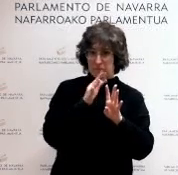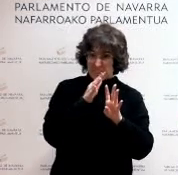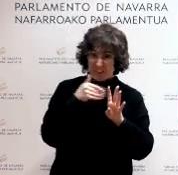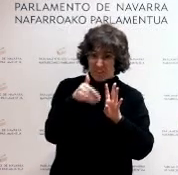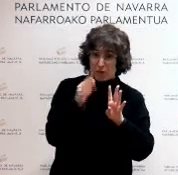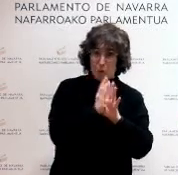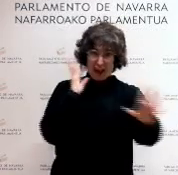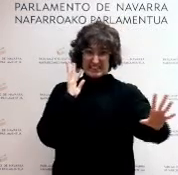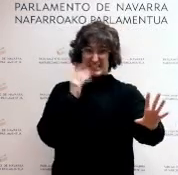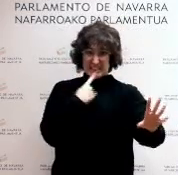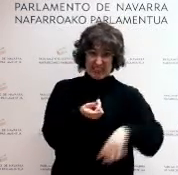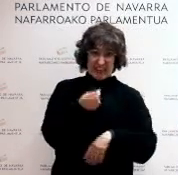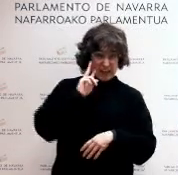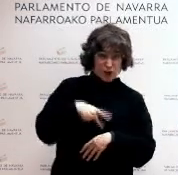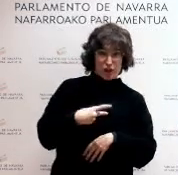tienen